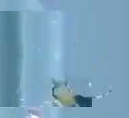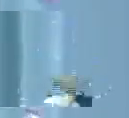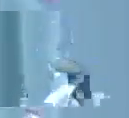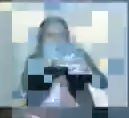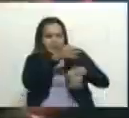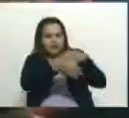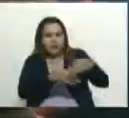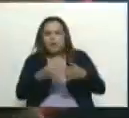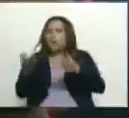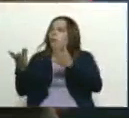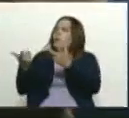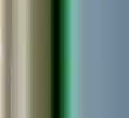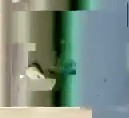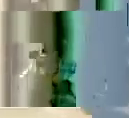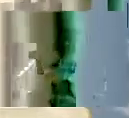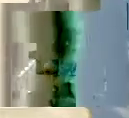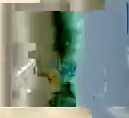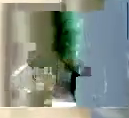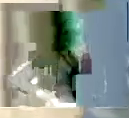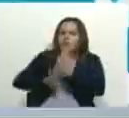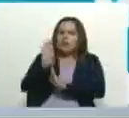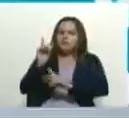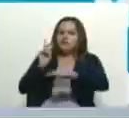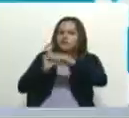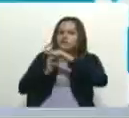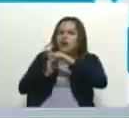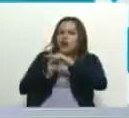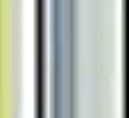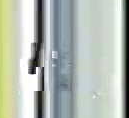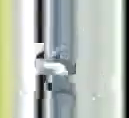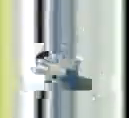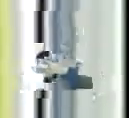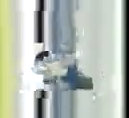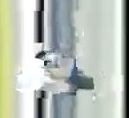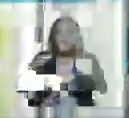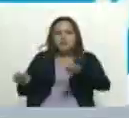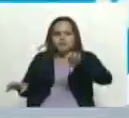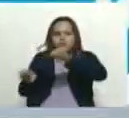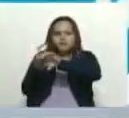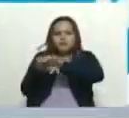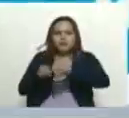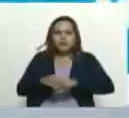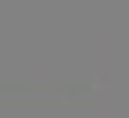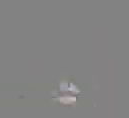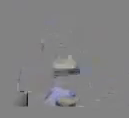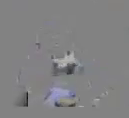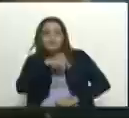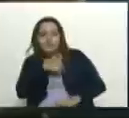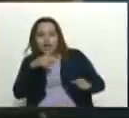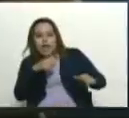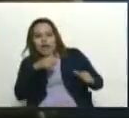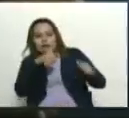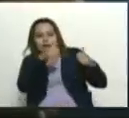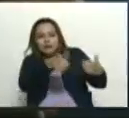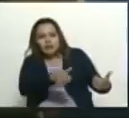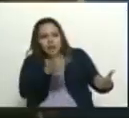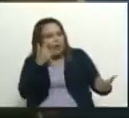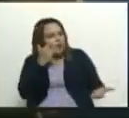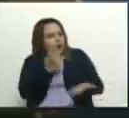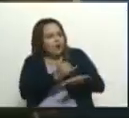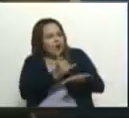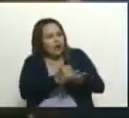cuánto tiempo evolucionó el hueso para pegarse? Nosotros empezamos a ver evidencias